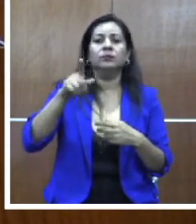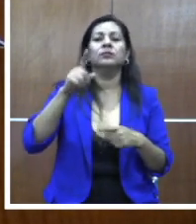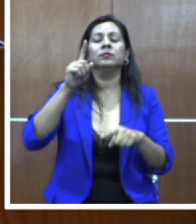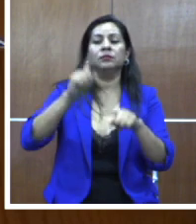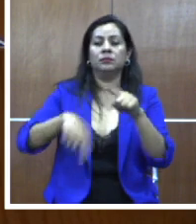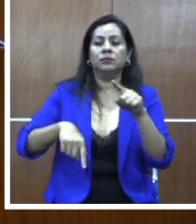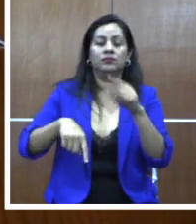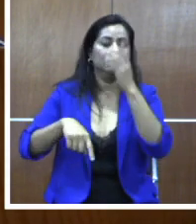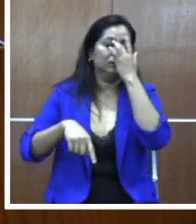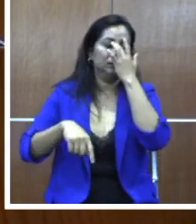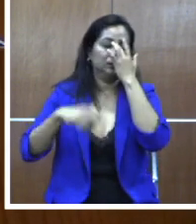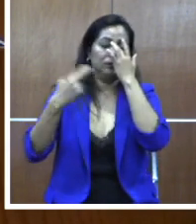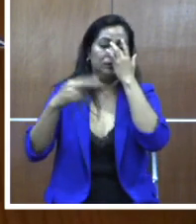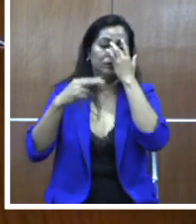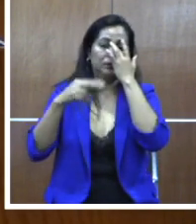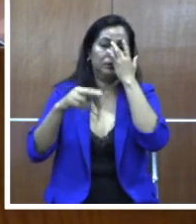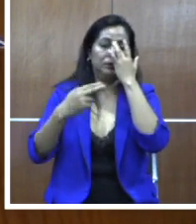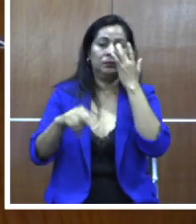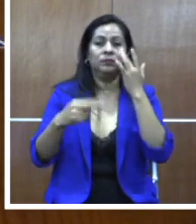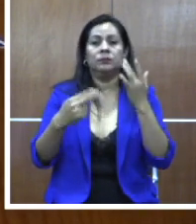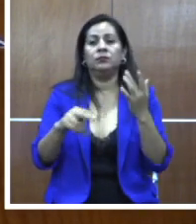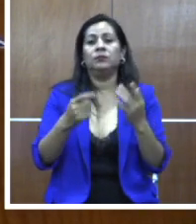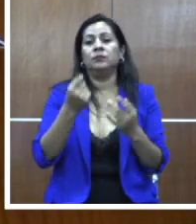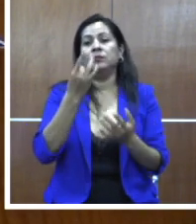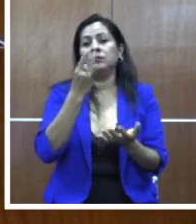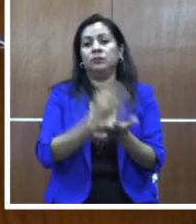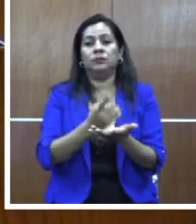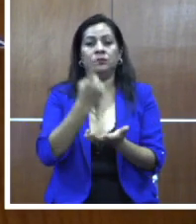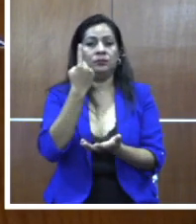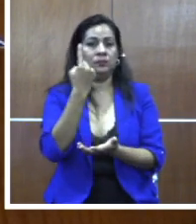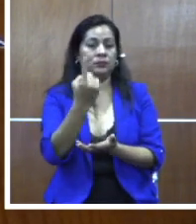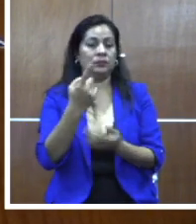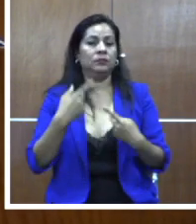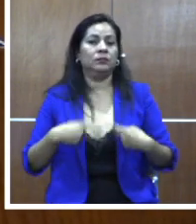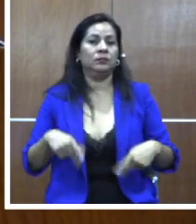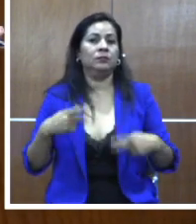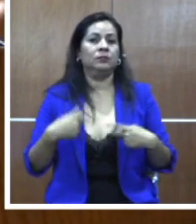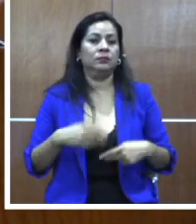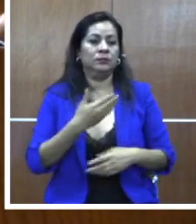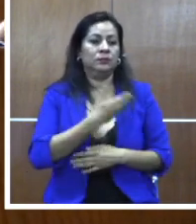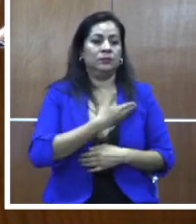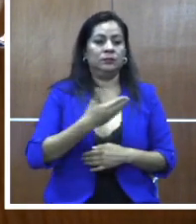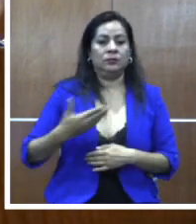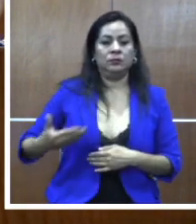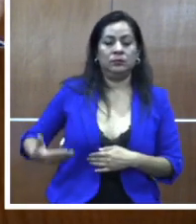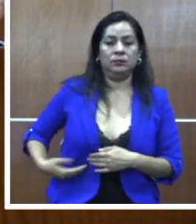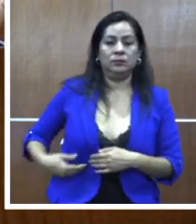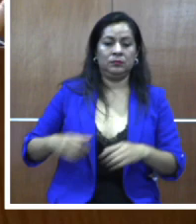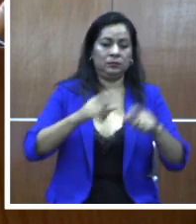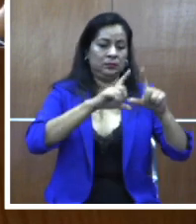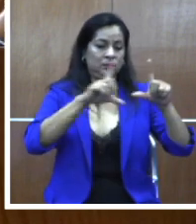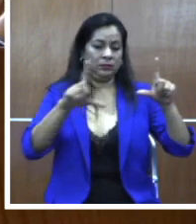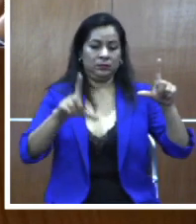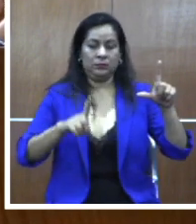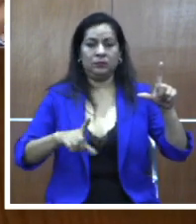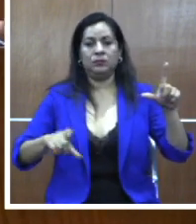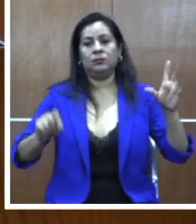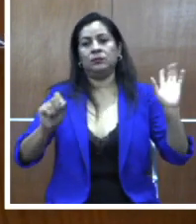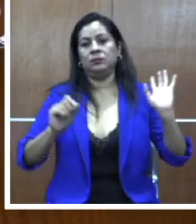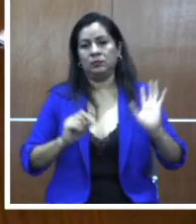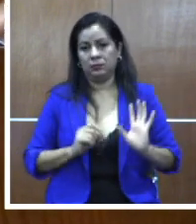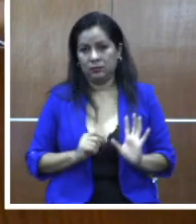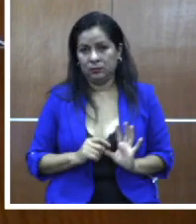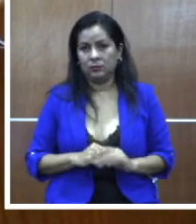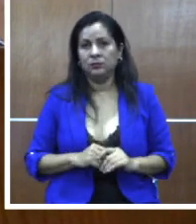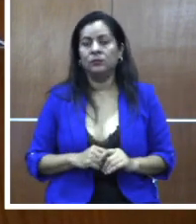dejaron de ser nombrados por una sola persona, el presidente de la República en turno,